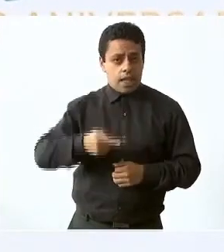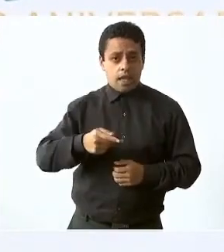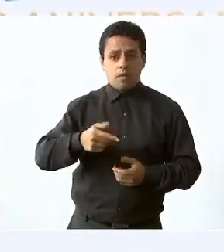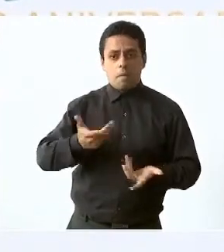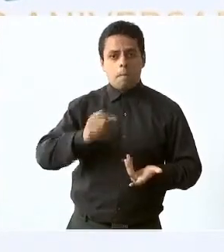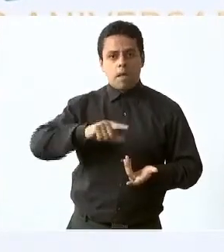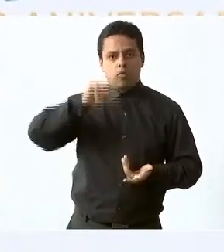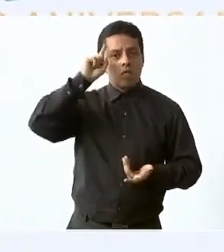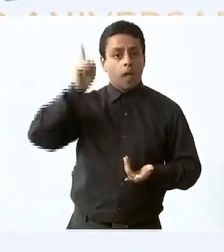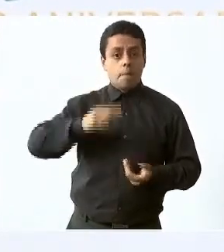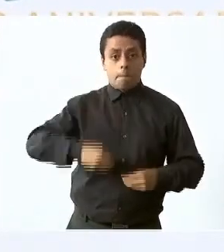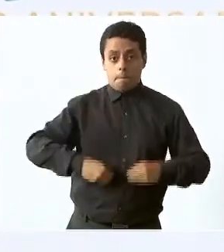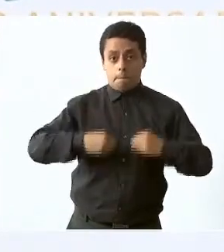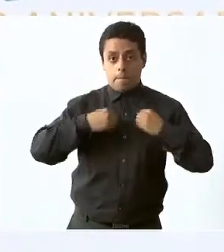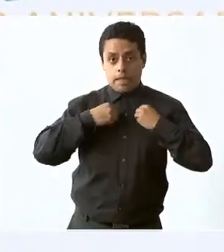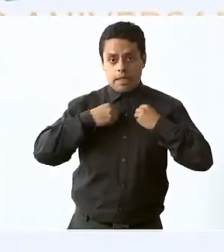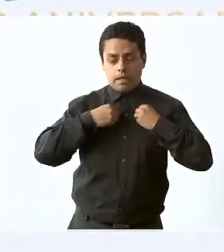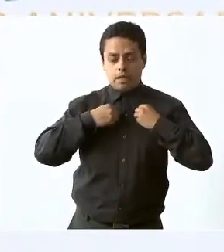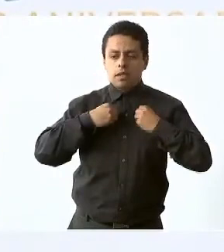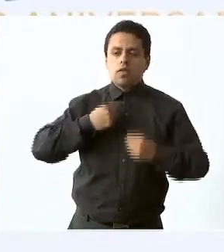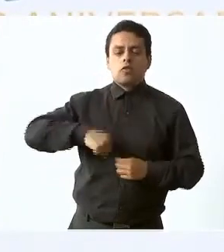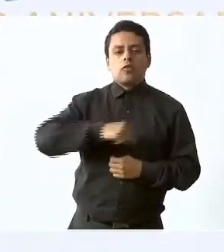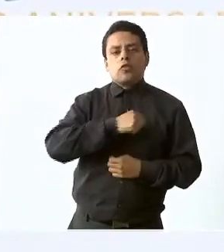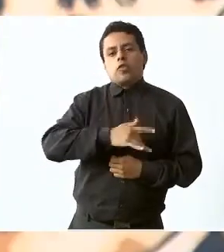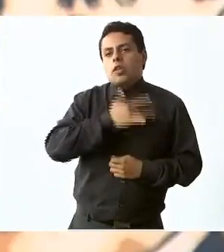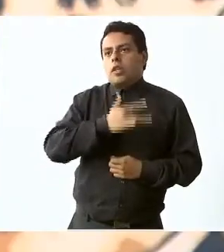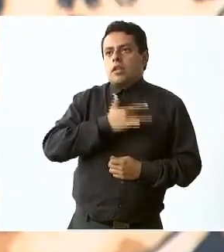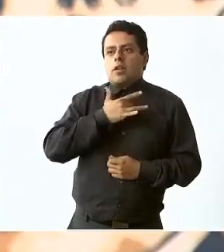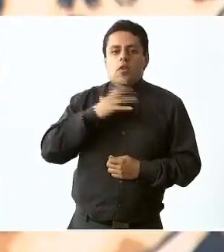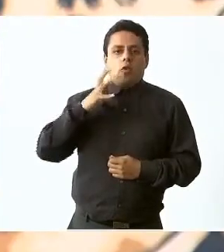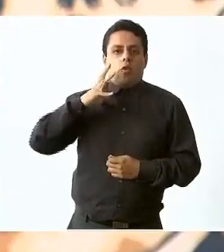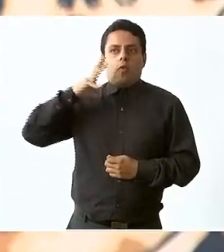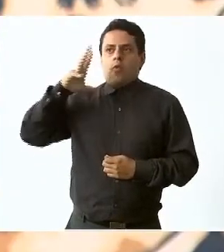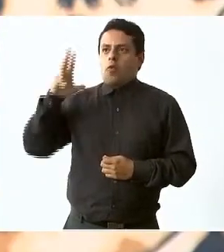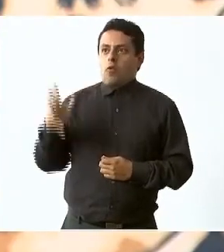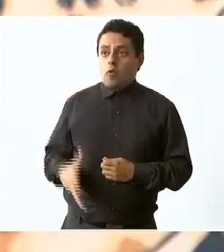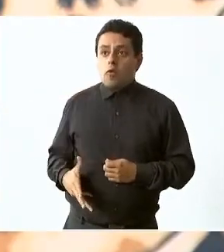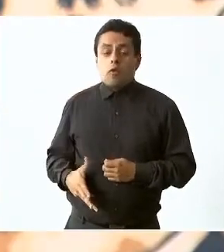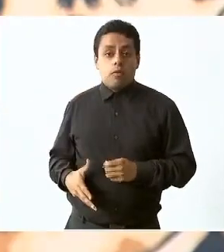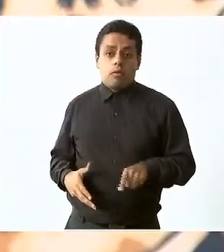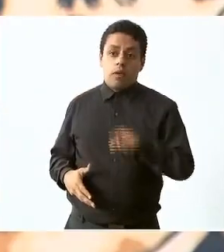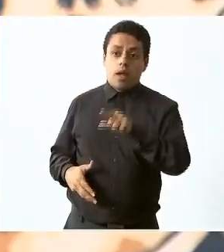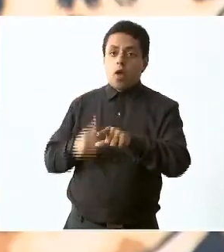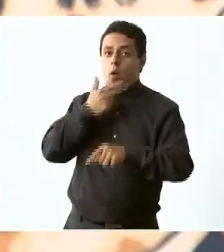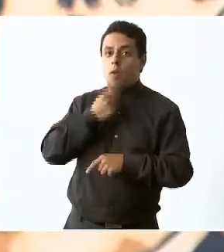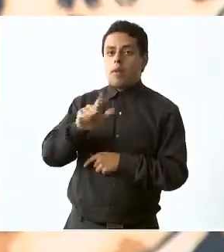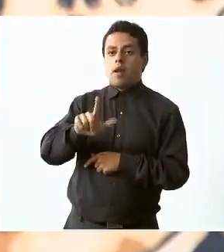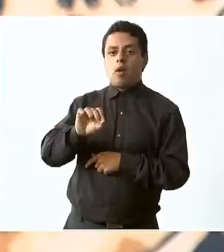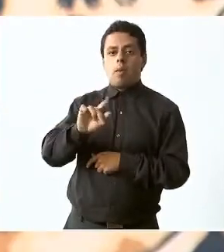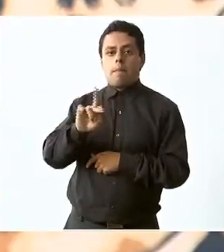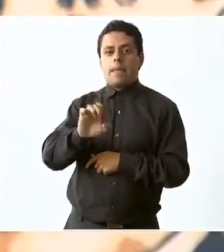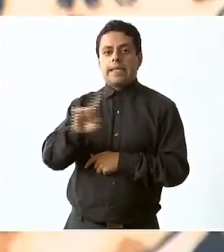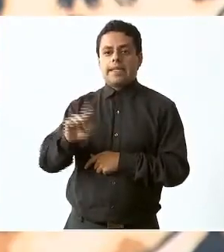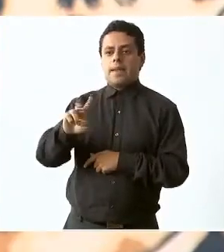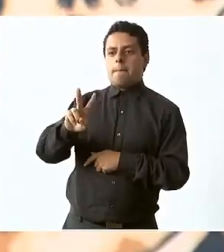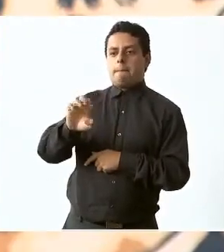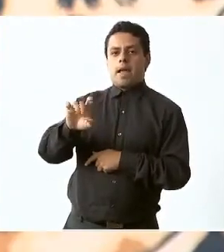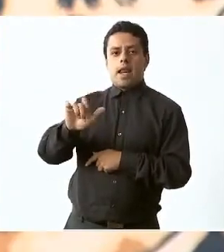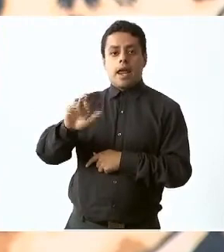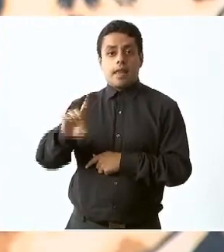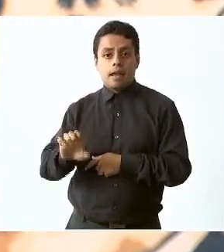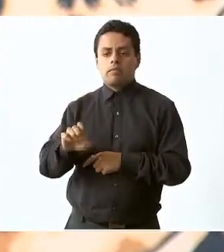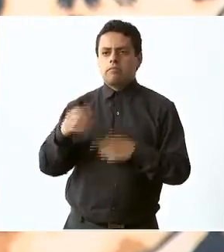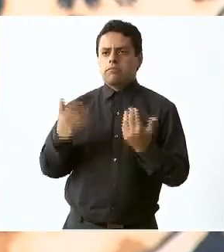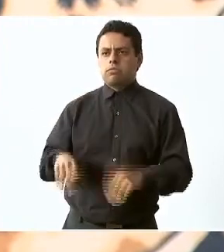externar el enorme orgullo que sentimos al saber que la figura de López Velarde no solo